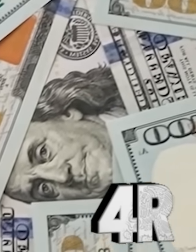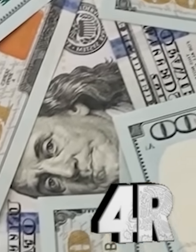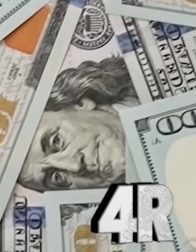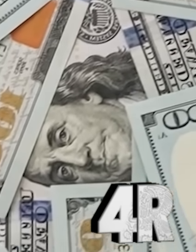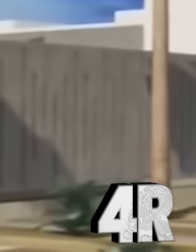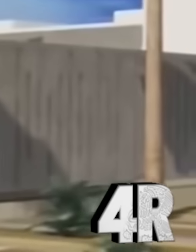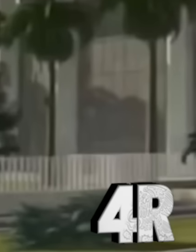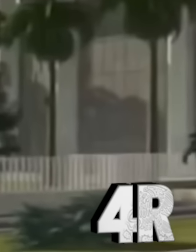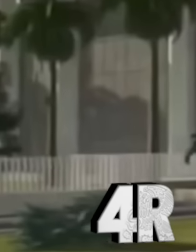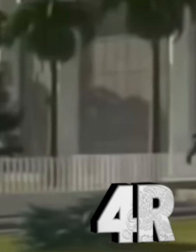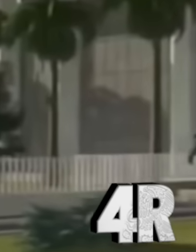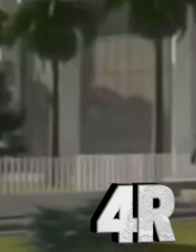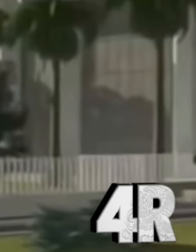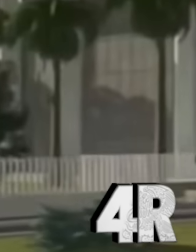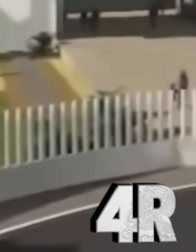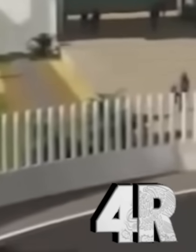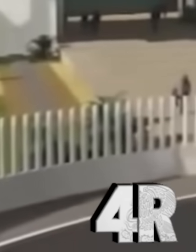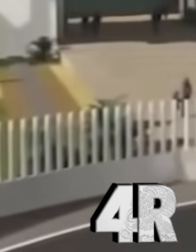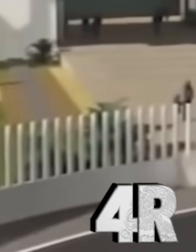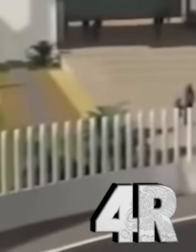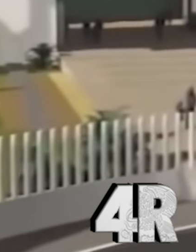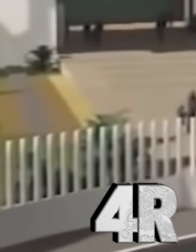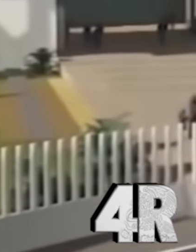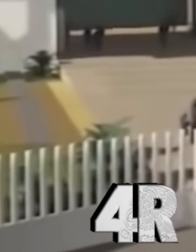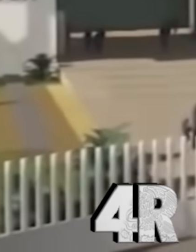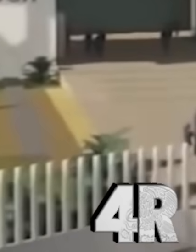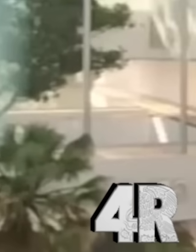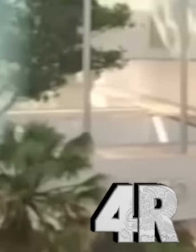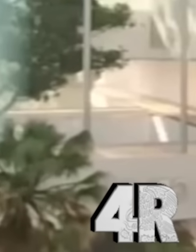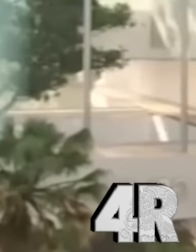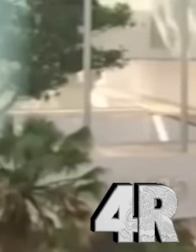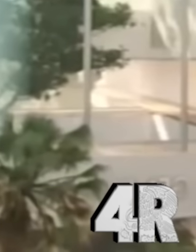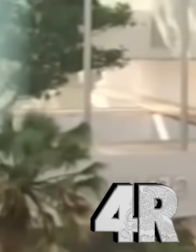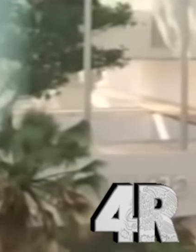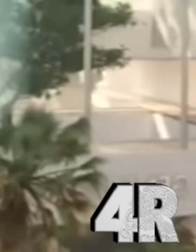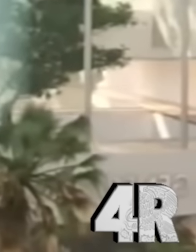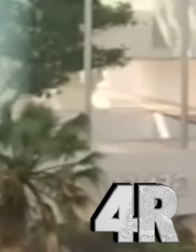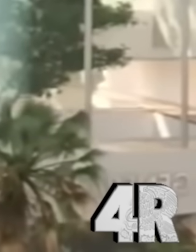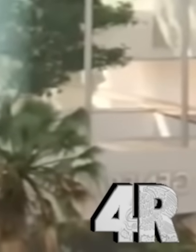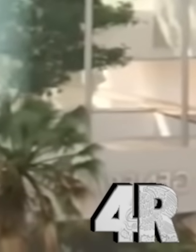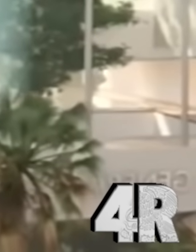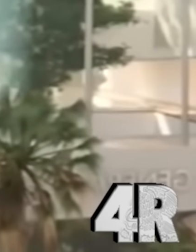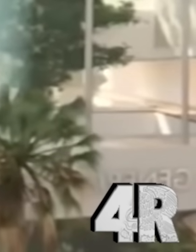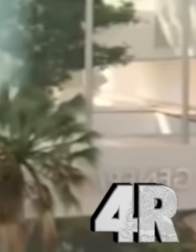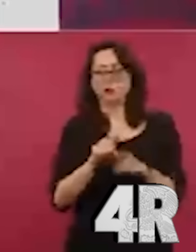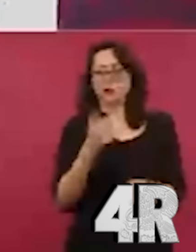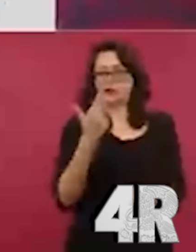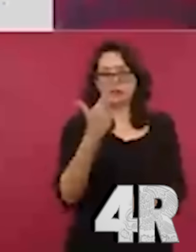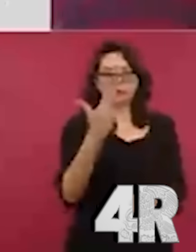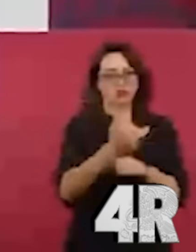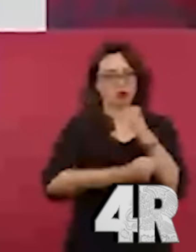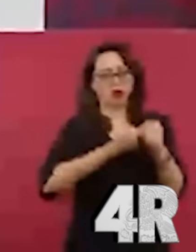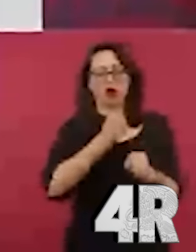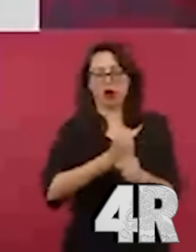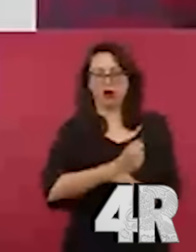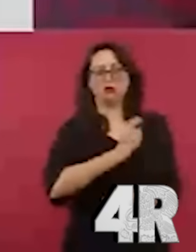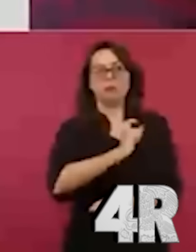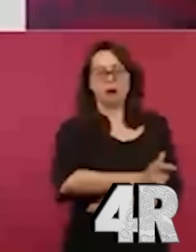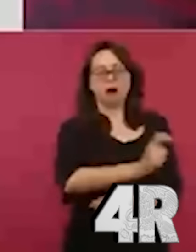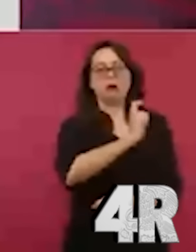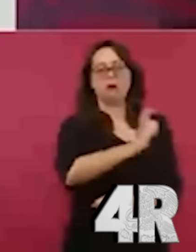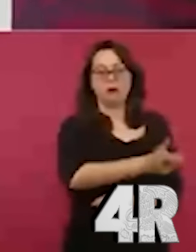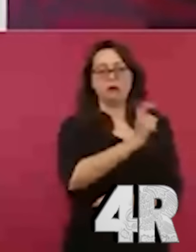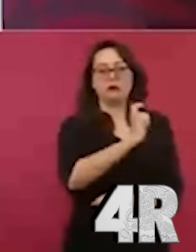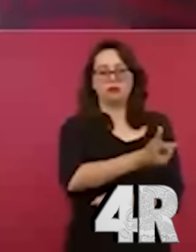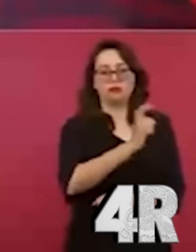que realizaron. Ahora vemos cómo es que nos querían ver la cara. Hospitales que van desde las 90 hasta las 500 camas,